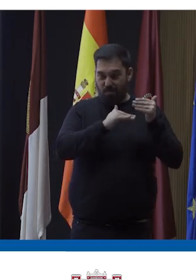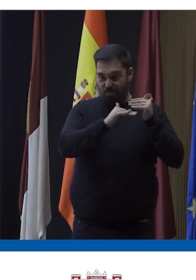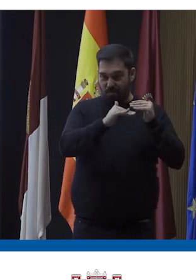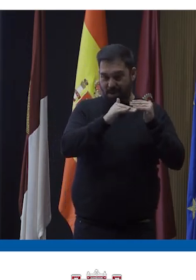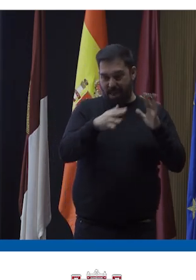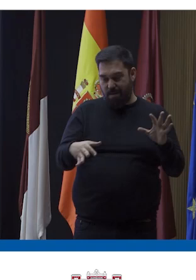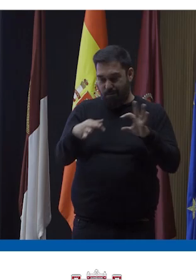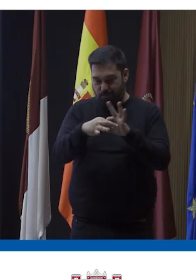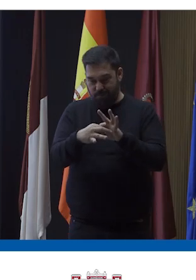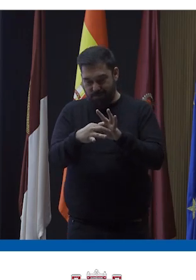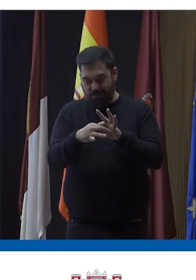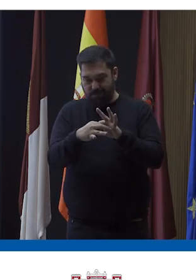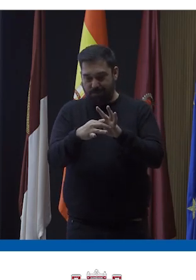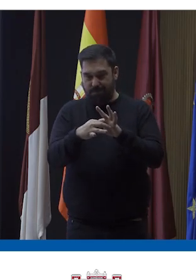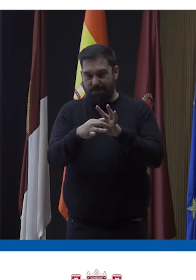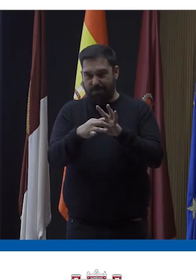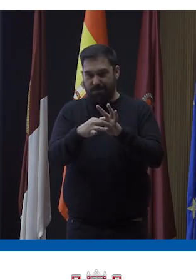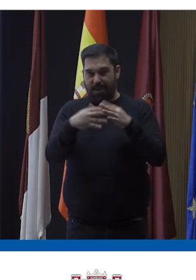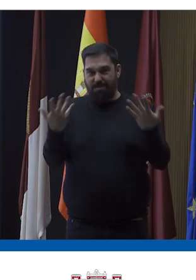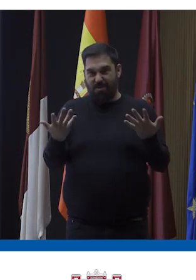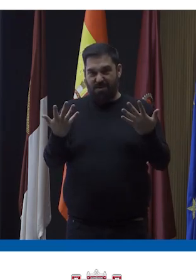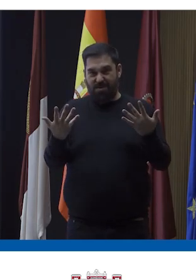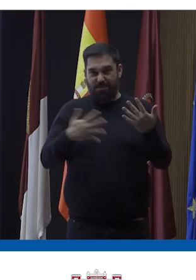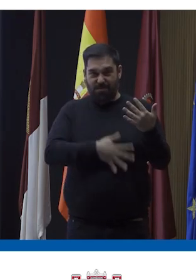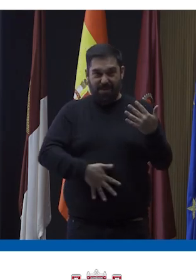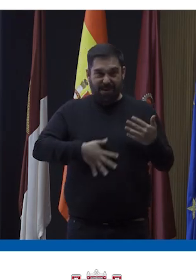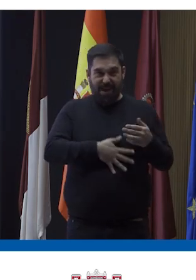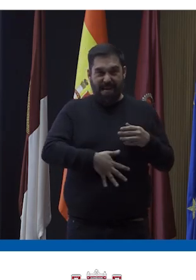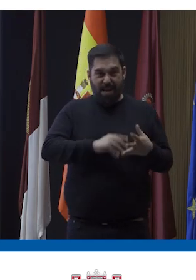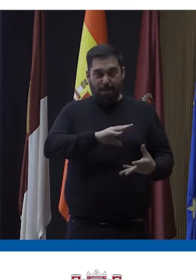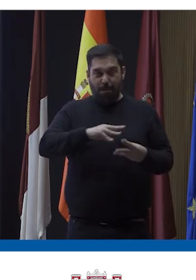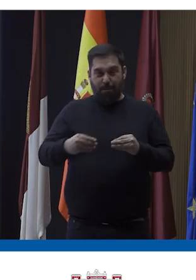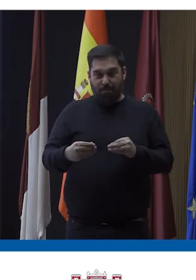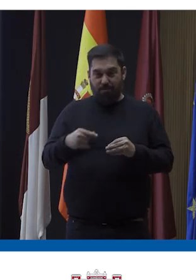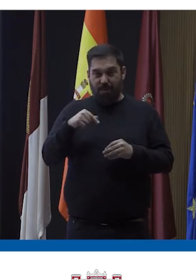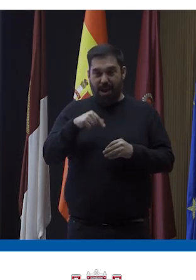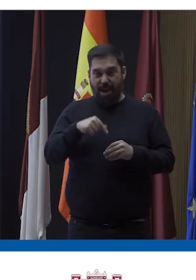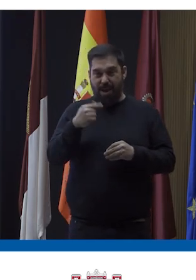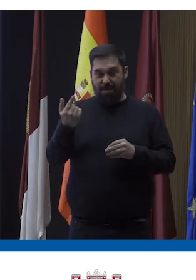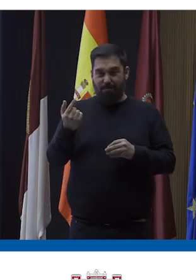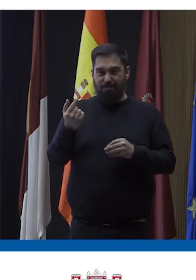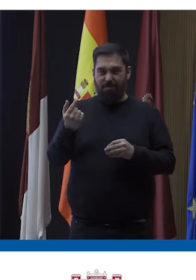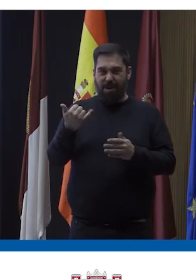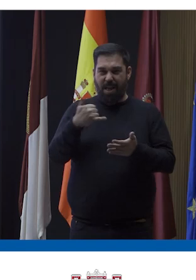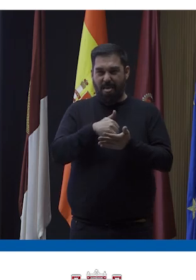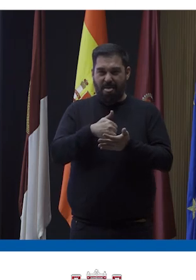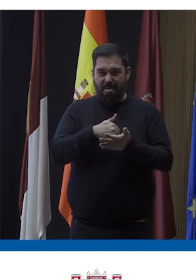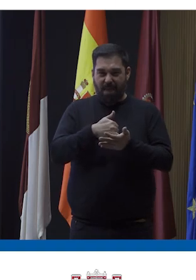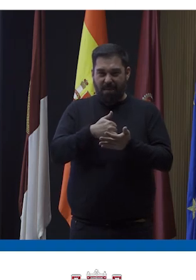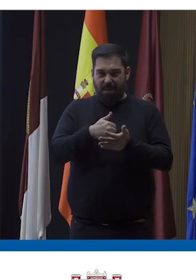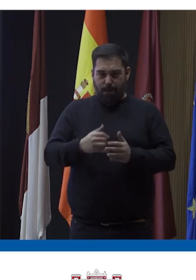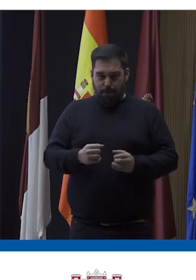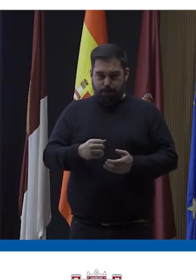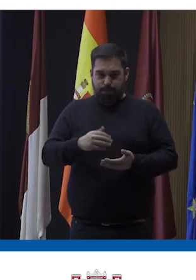un poco de la mano. Entonces, los abdominales, si cualquier abdominal se produce un abombamiento del